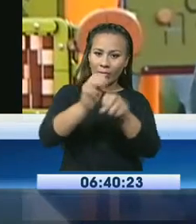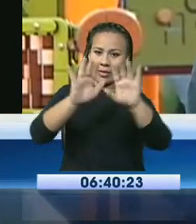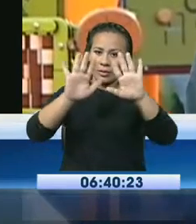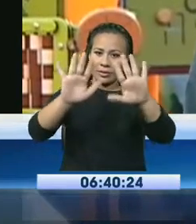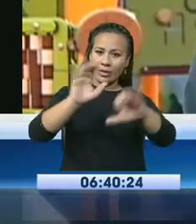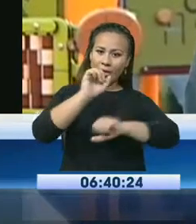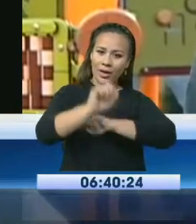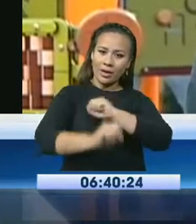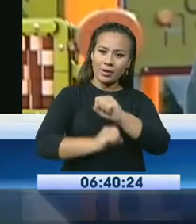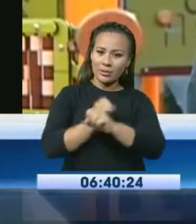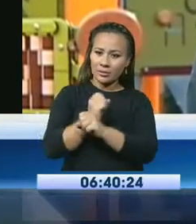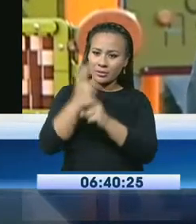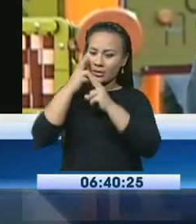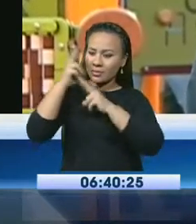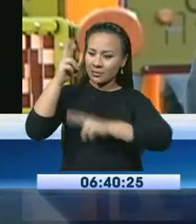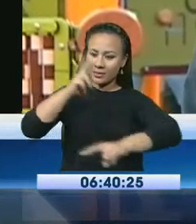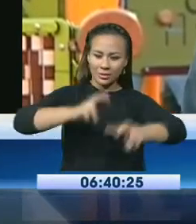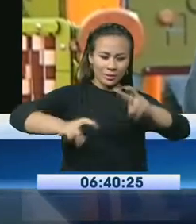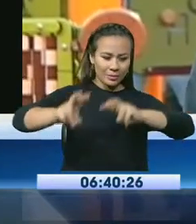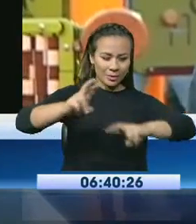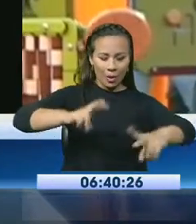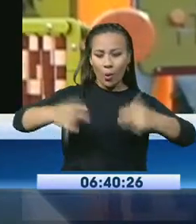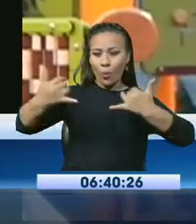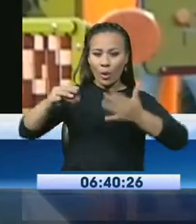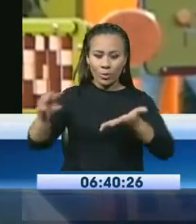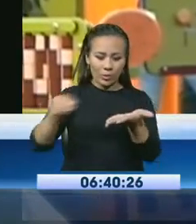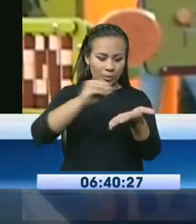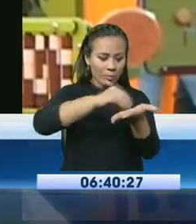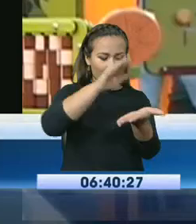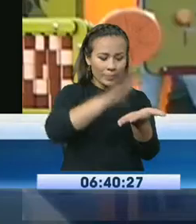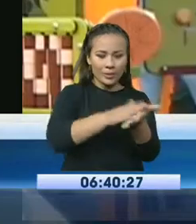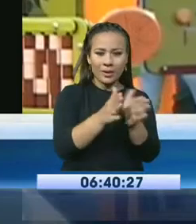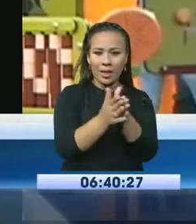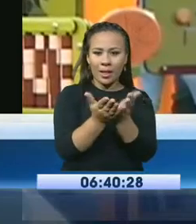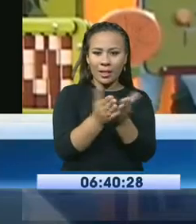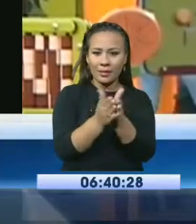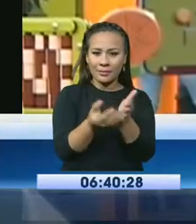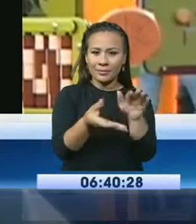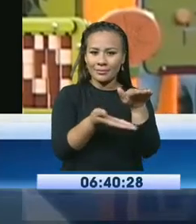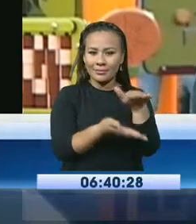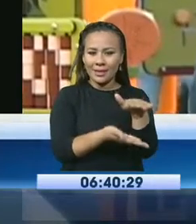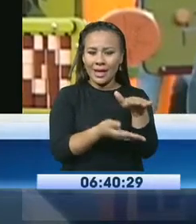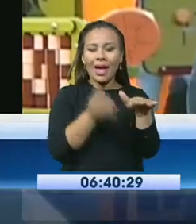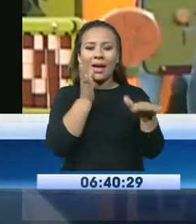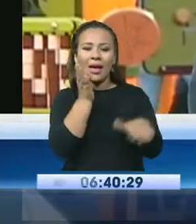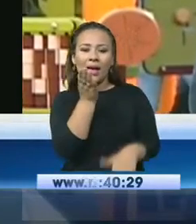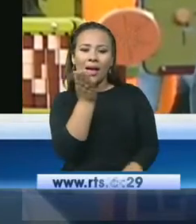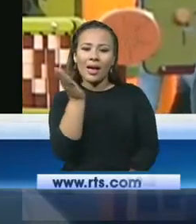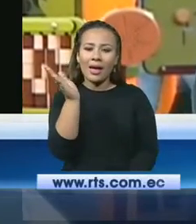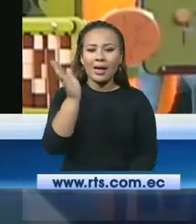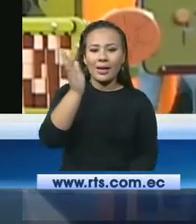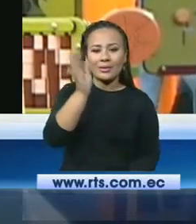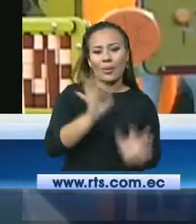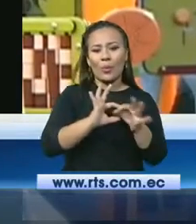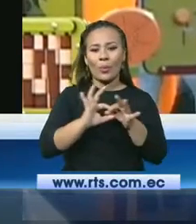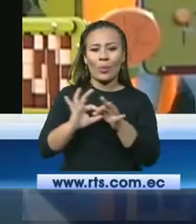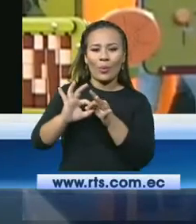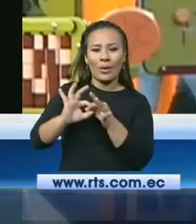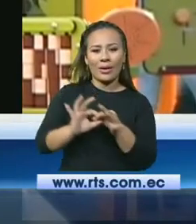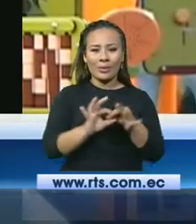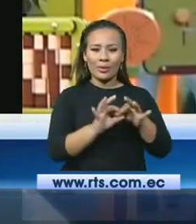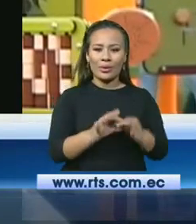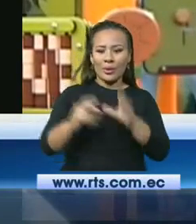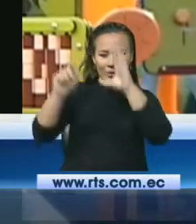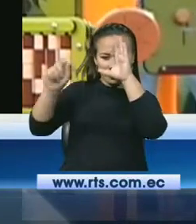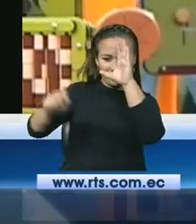primera etapa de investigación de recopilación del material a través de grabaciones a través de filmaciones también que habíamos